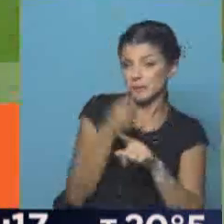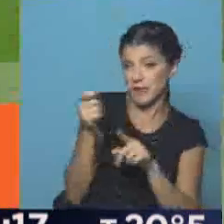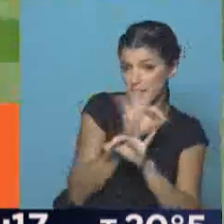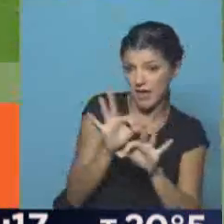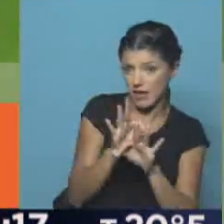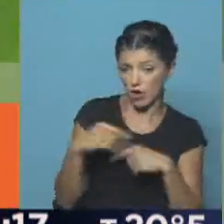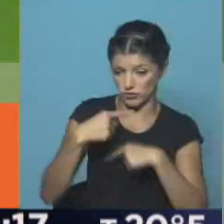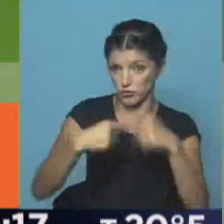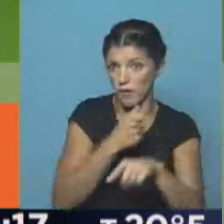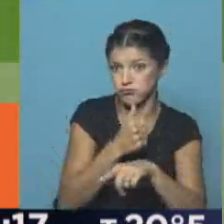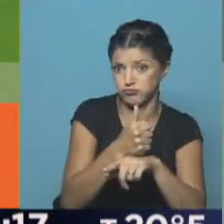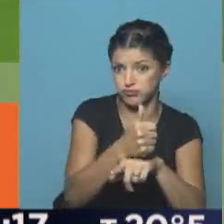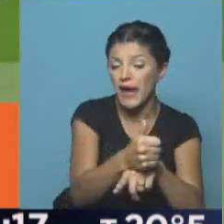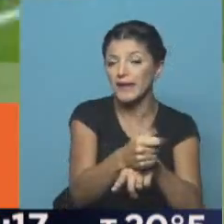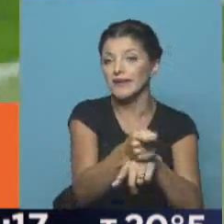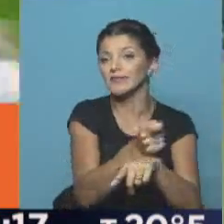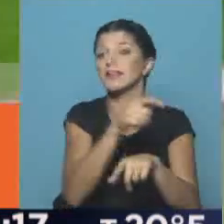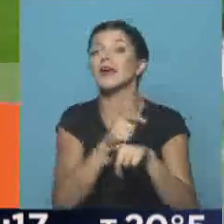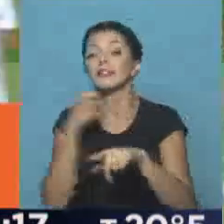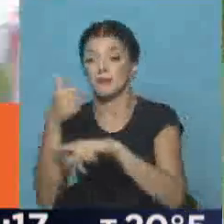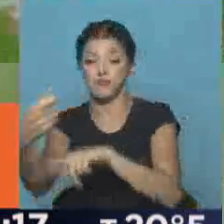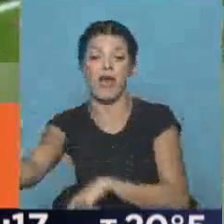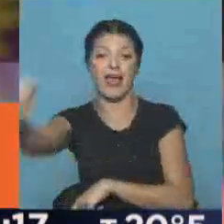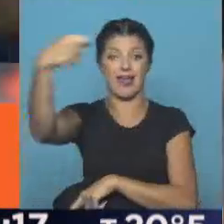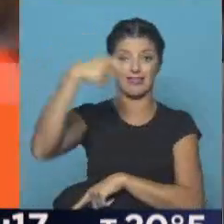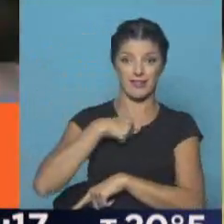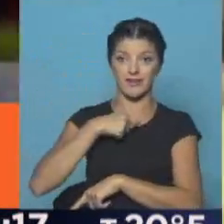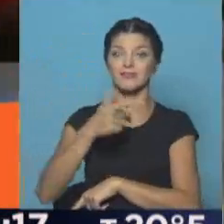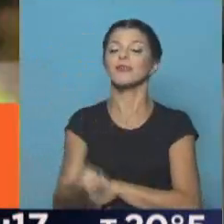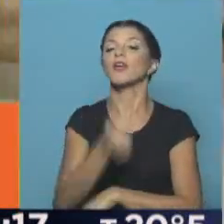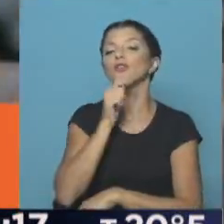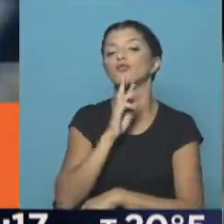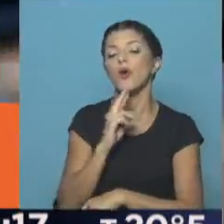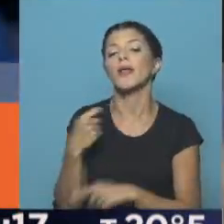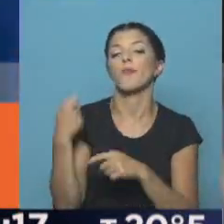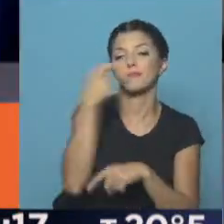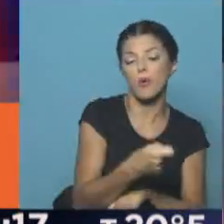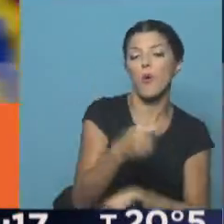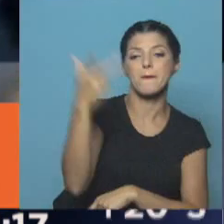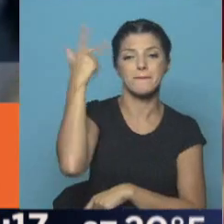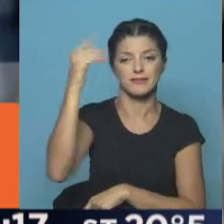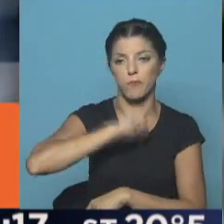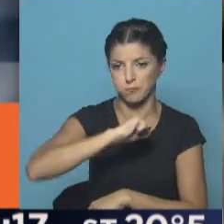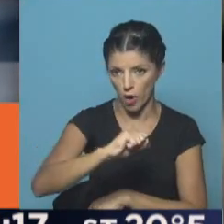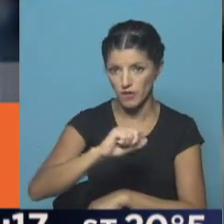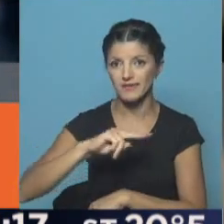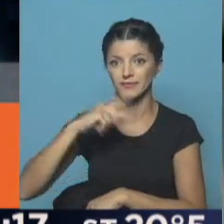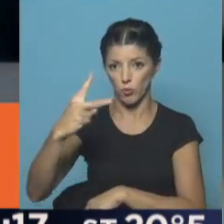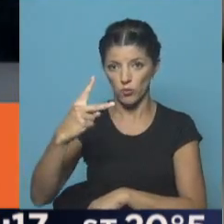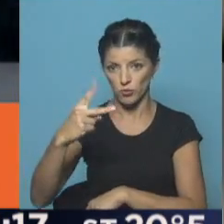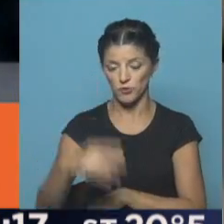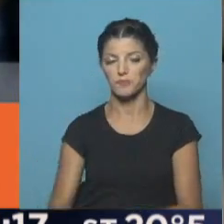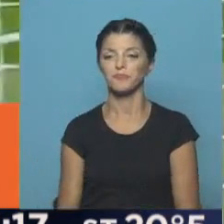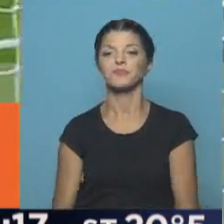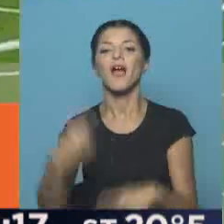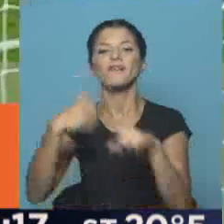fondo. Centro atrás. Y Suárez, despojado de egoísmo, asiste a Messi para que convierta el segundo. Leo lo festeja